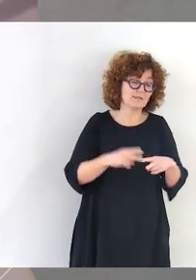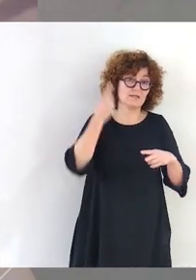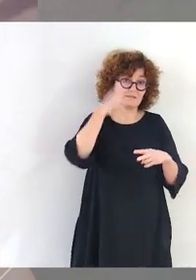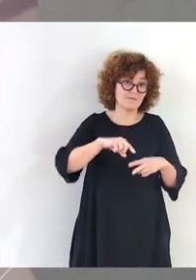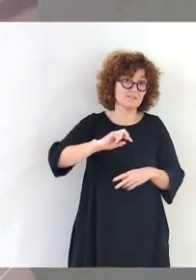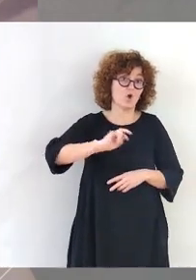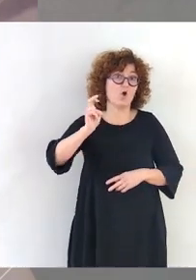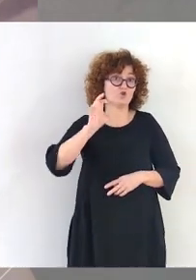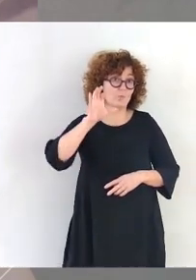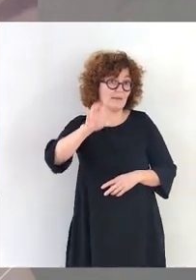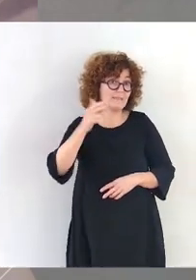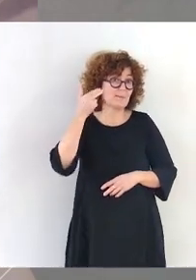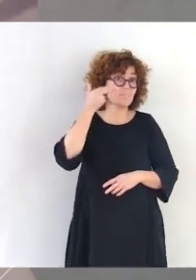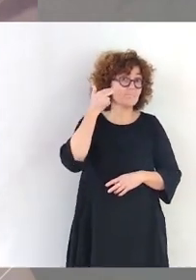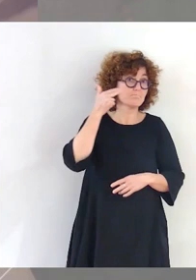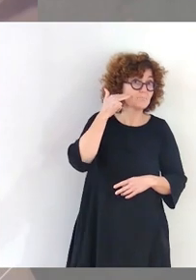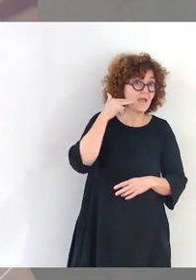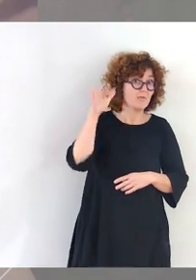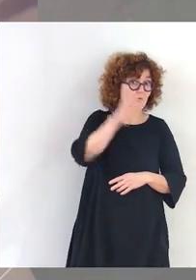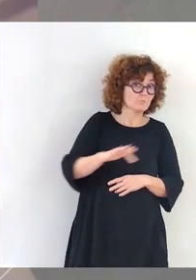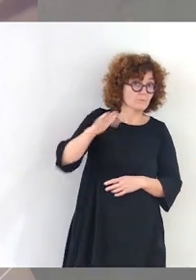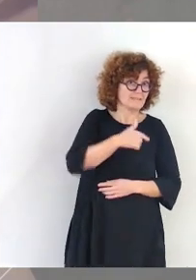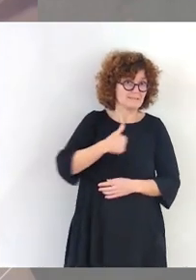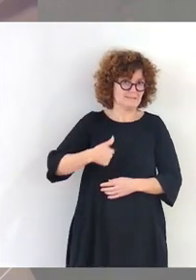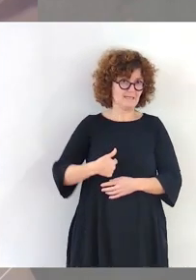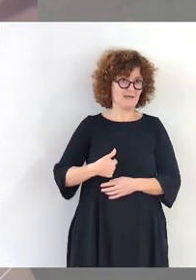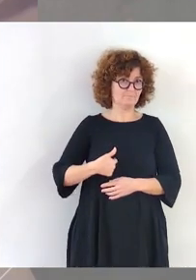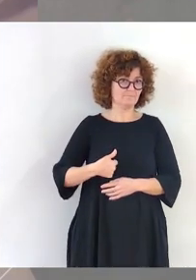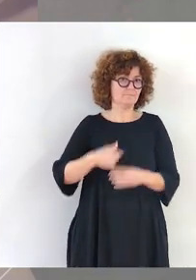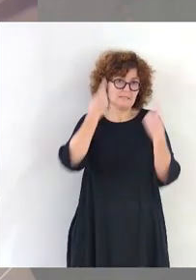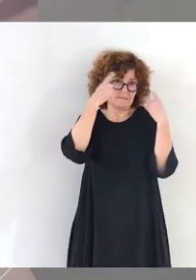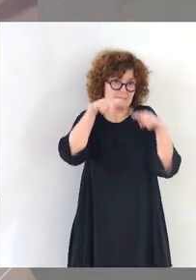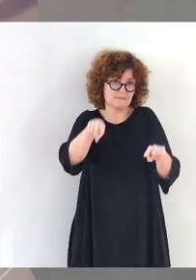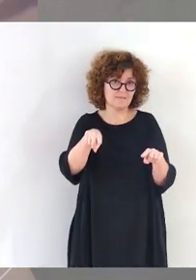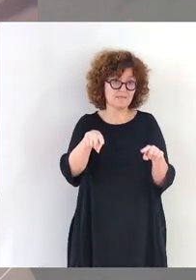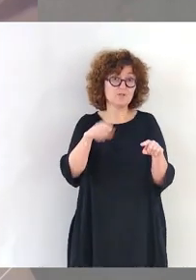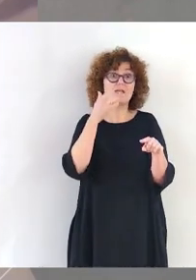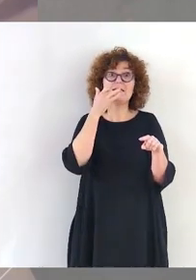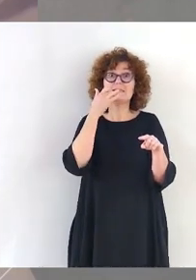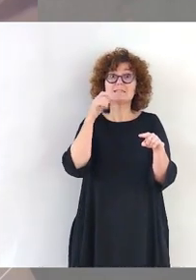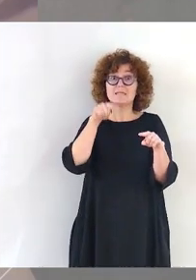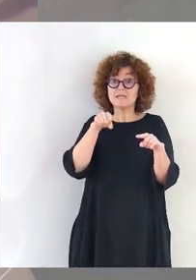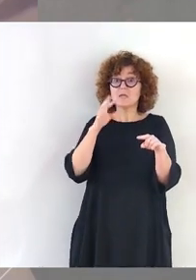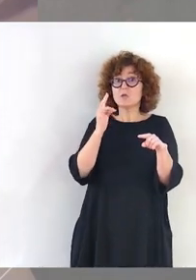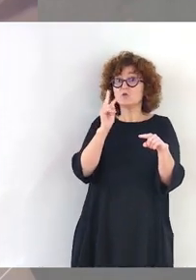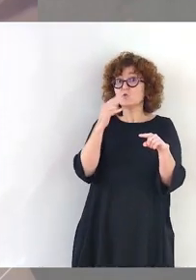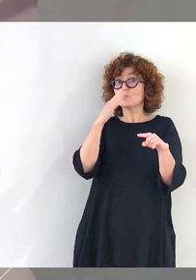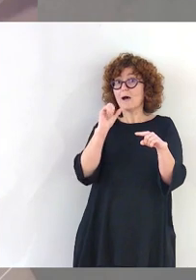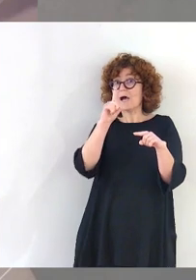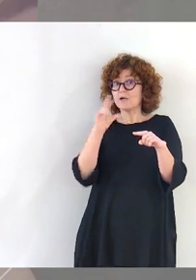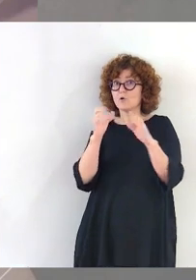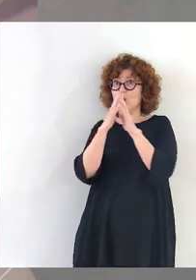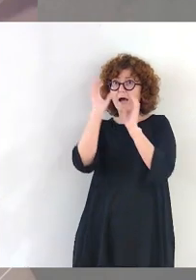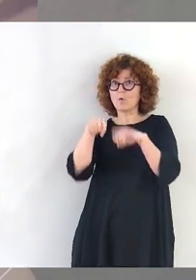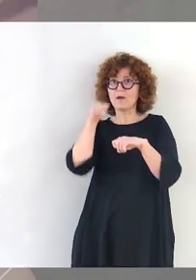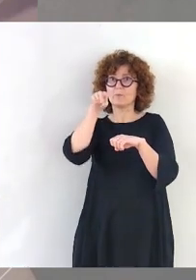todos tienen miedo en en el mar de china en en el sudeste asiático eh pero la pura realidad es que de pronto un